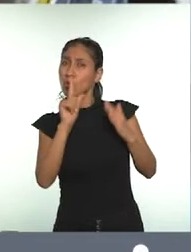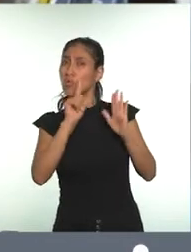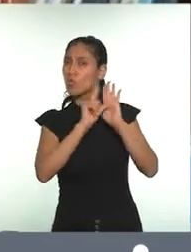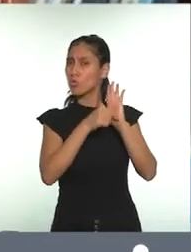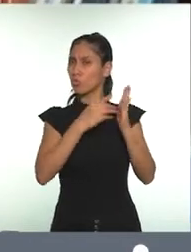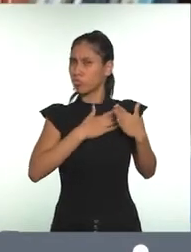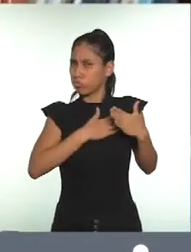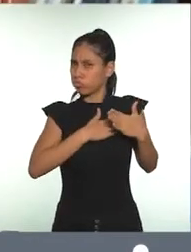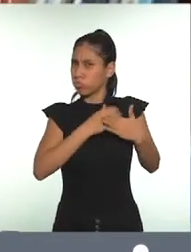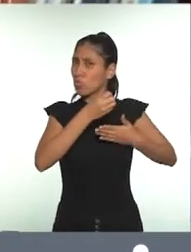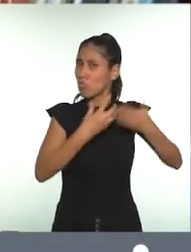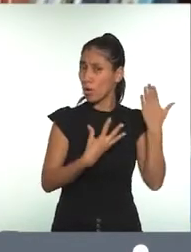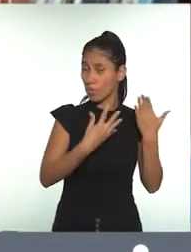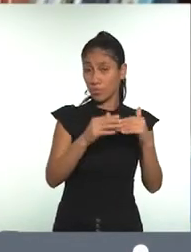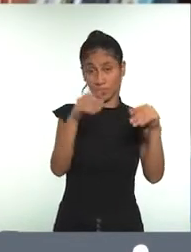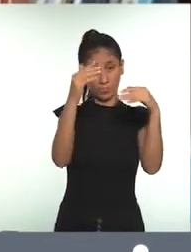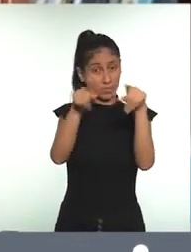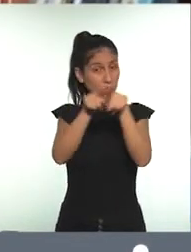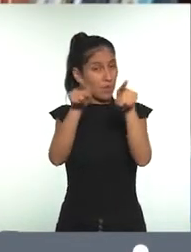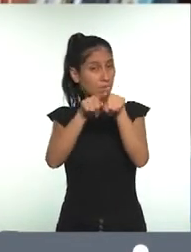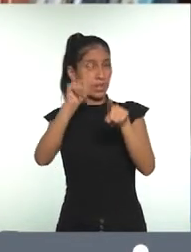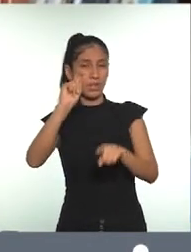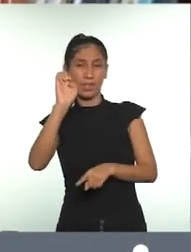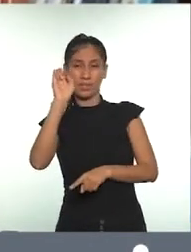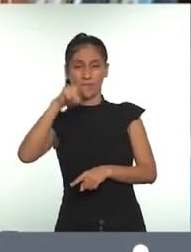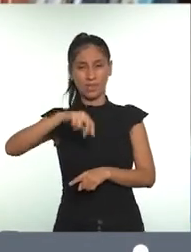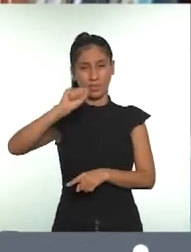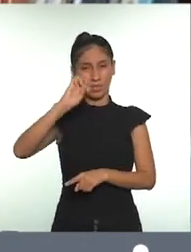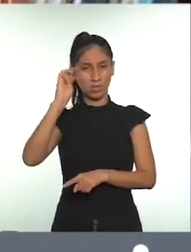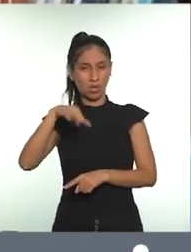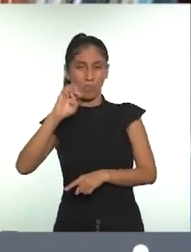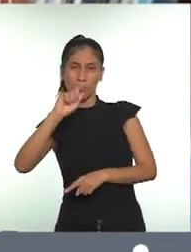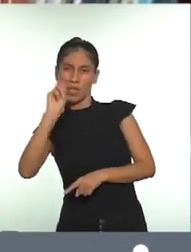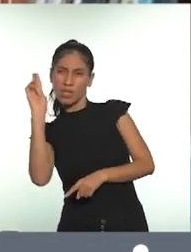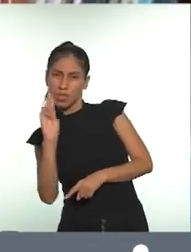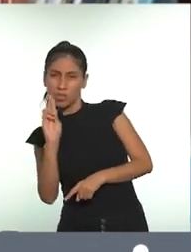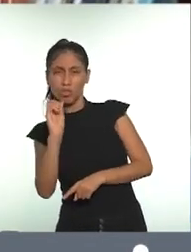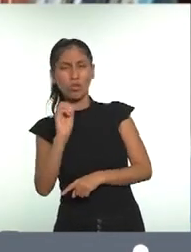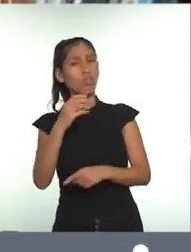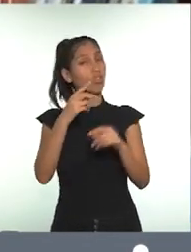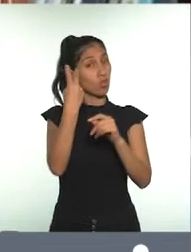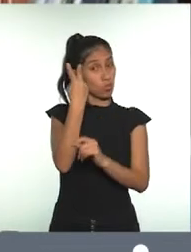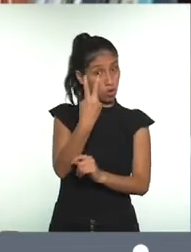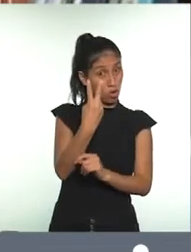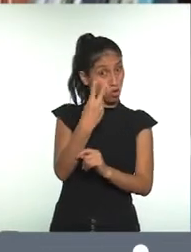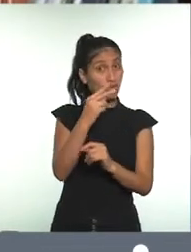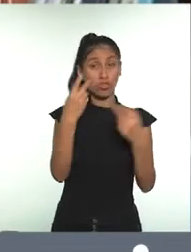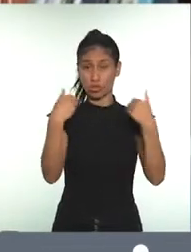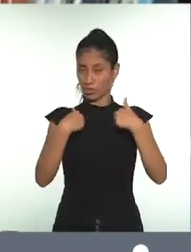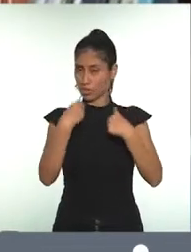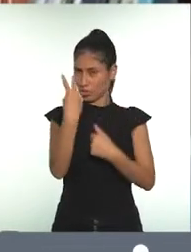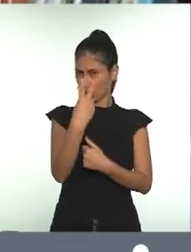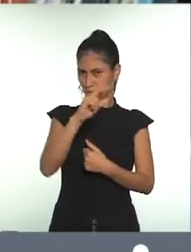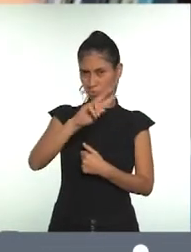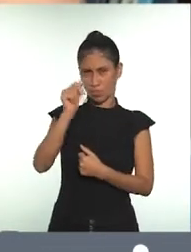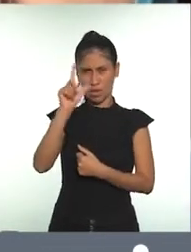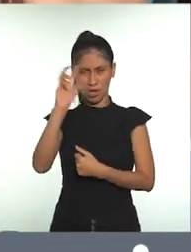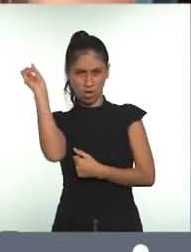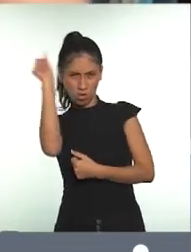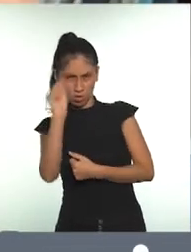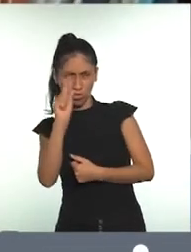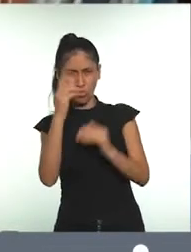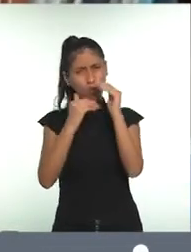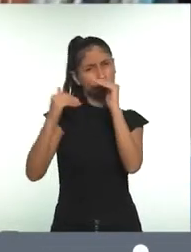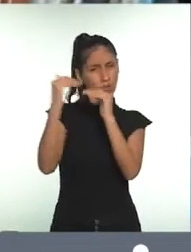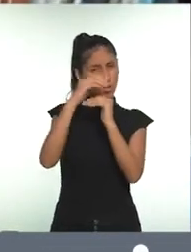por minuto. Asimismo, el tensiómetro nos da dos valores en la presión arterial, uno que se encuentra en la parte